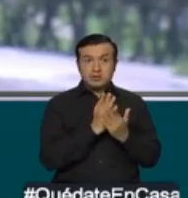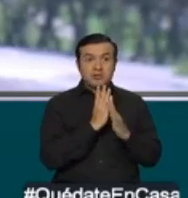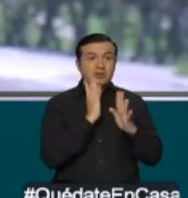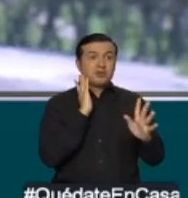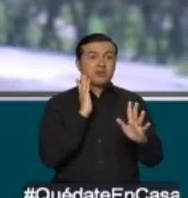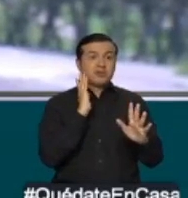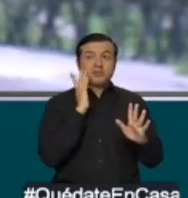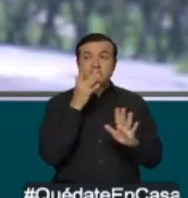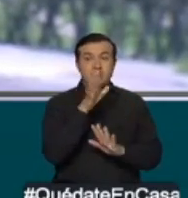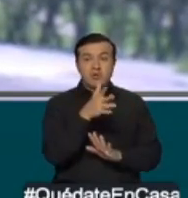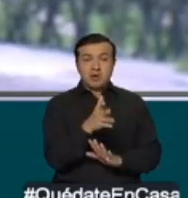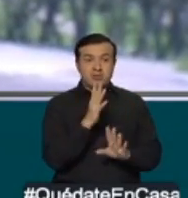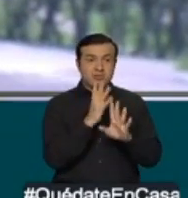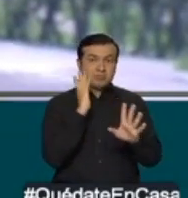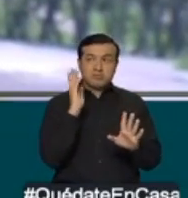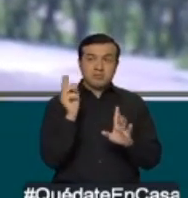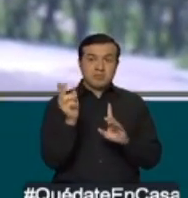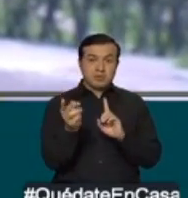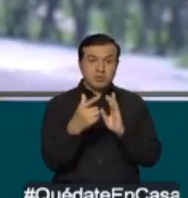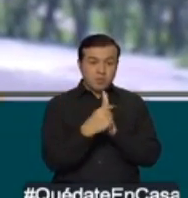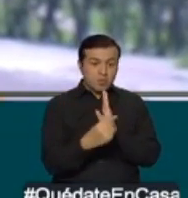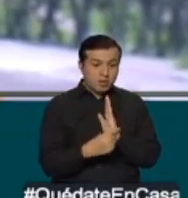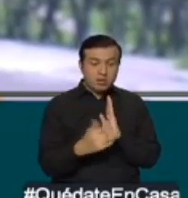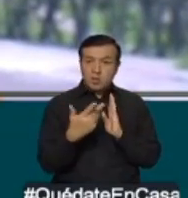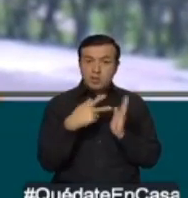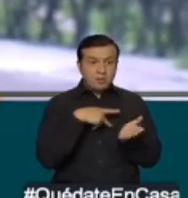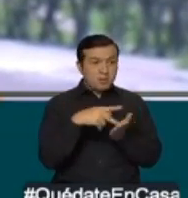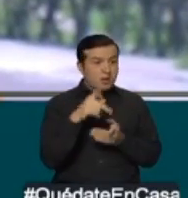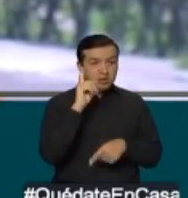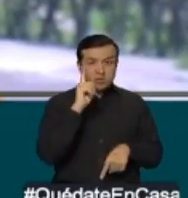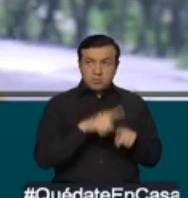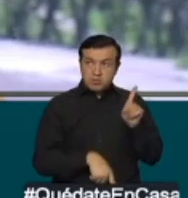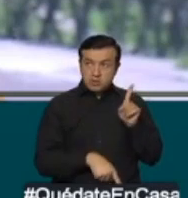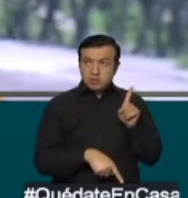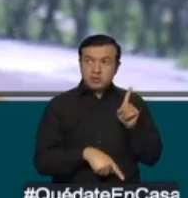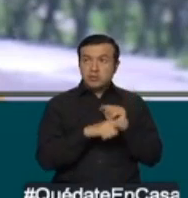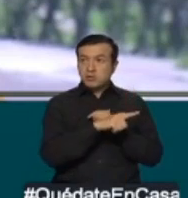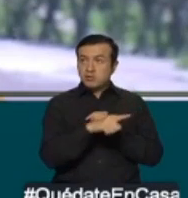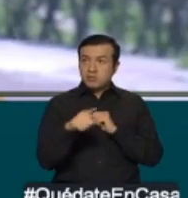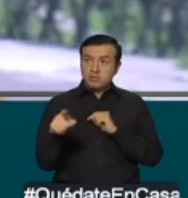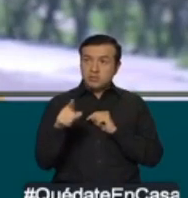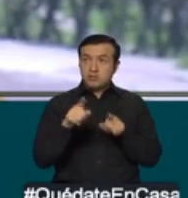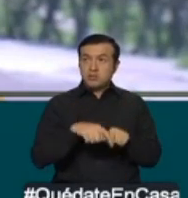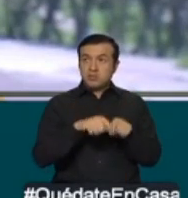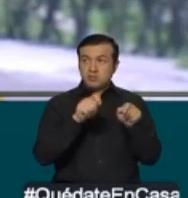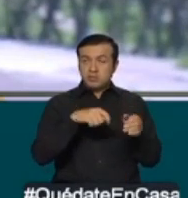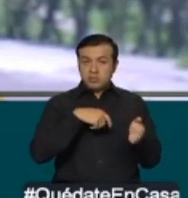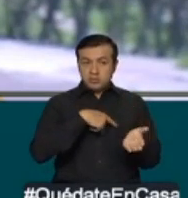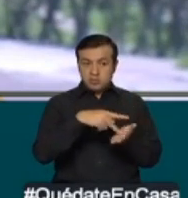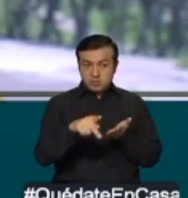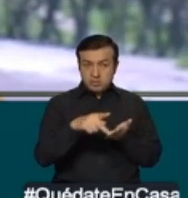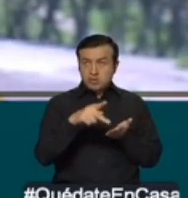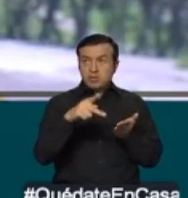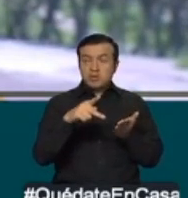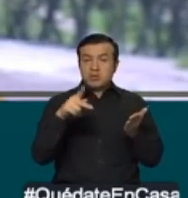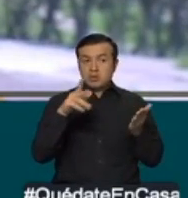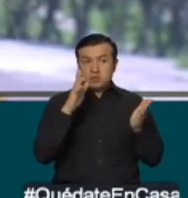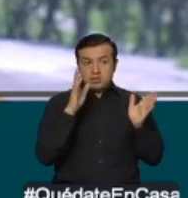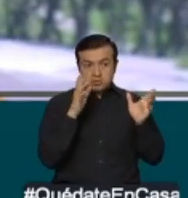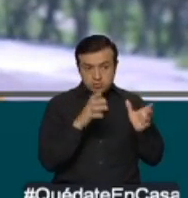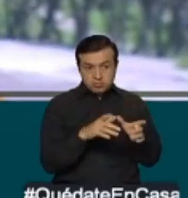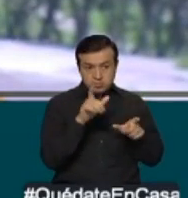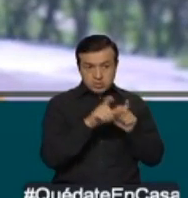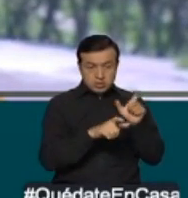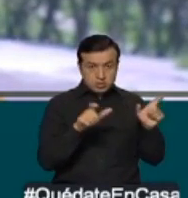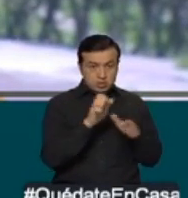virtual no tienen cuentas una forma de pagar que hagan un convenio de pago tanto las telefónicas como los